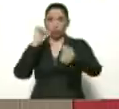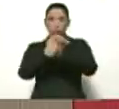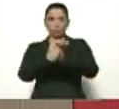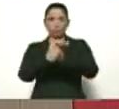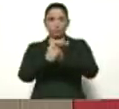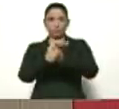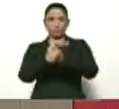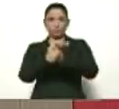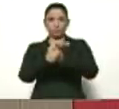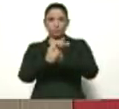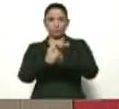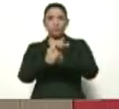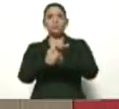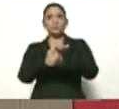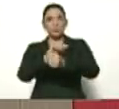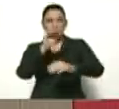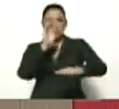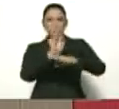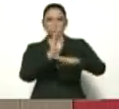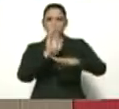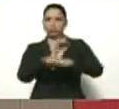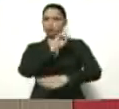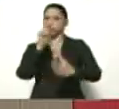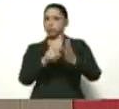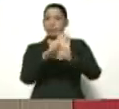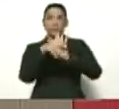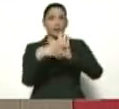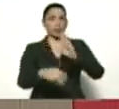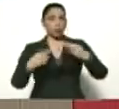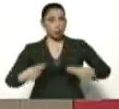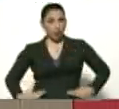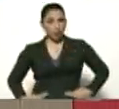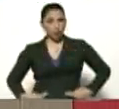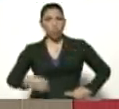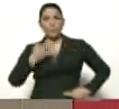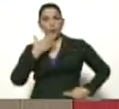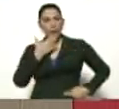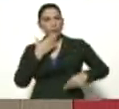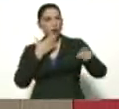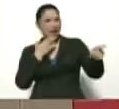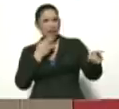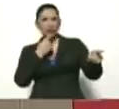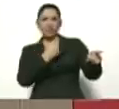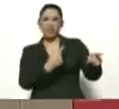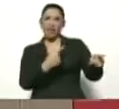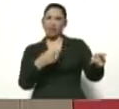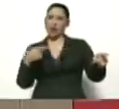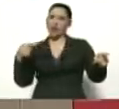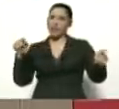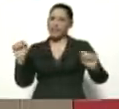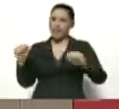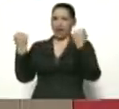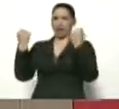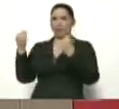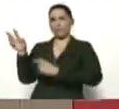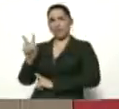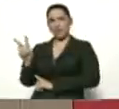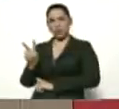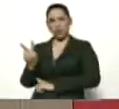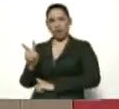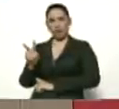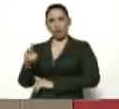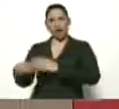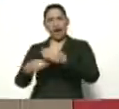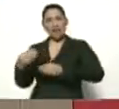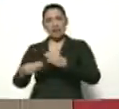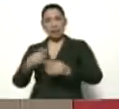capturados con resguardo absoluto de sus derechos humanos es decir lo que yo nos estaba negando a las venezolanas y los venezolanos perpetrando